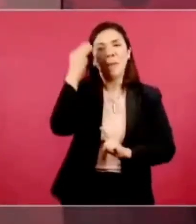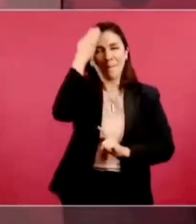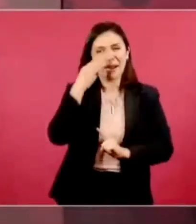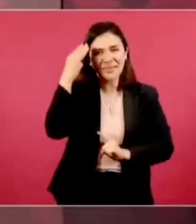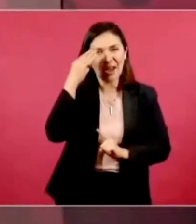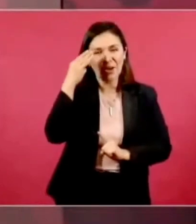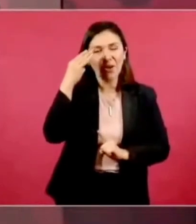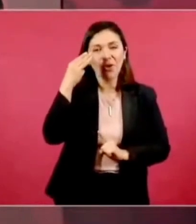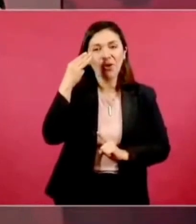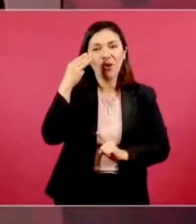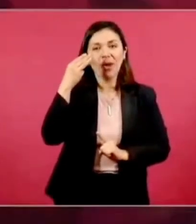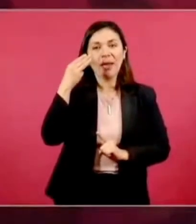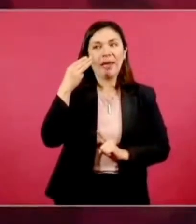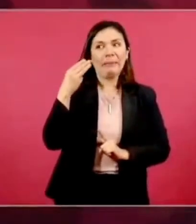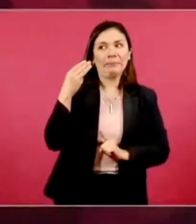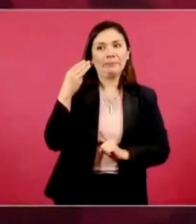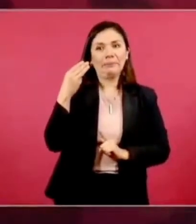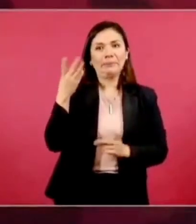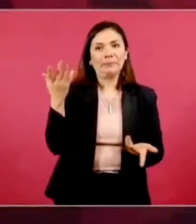Y ya